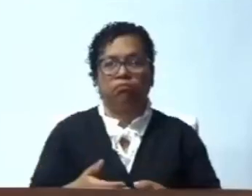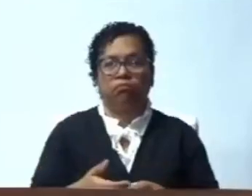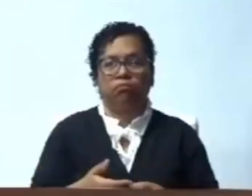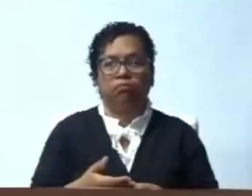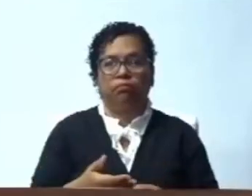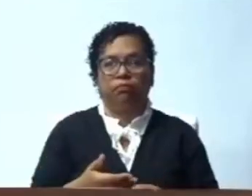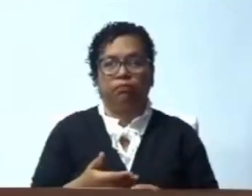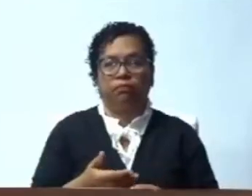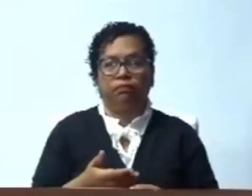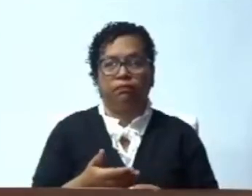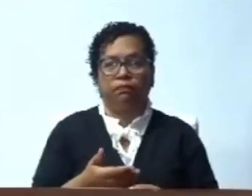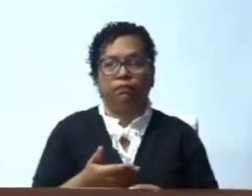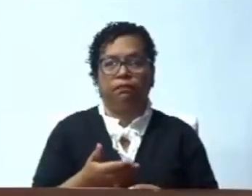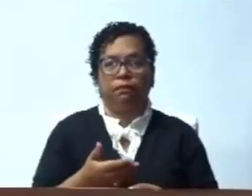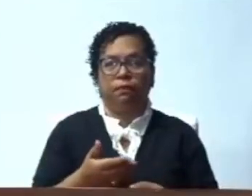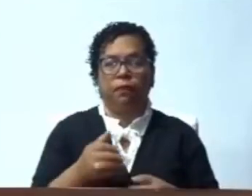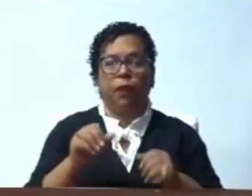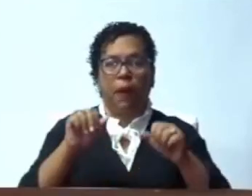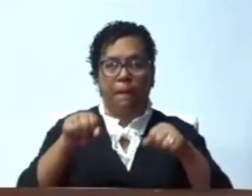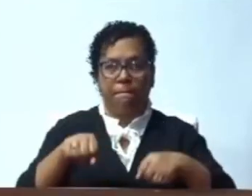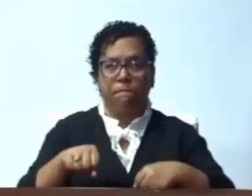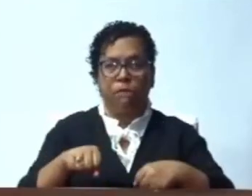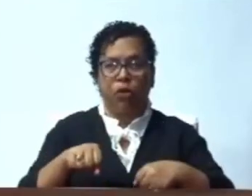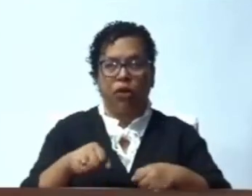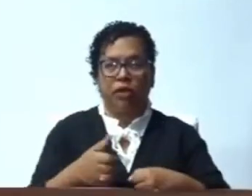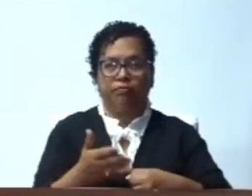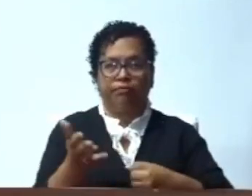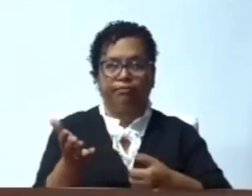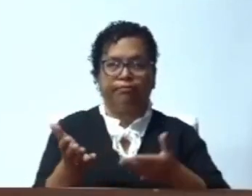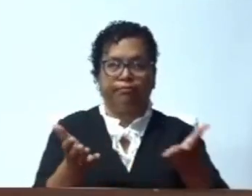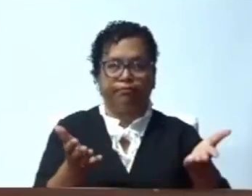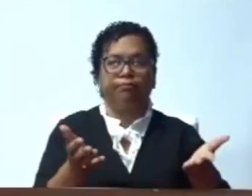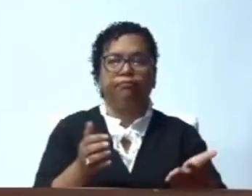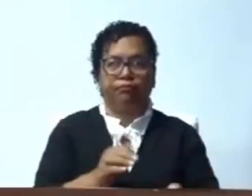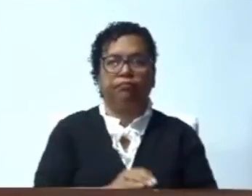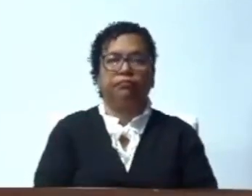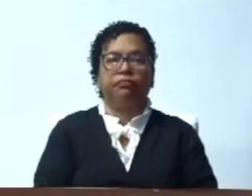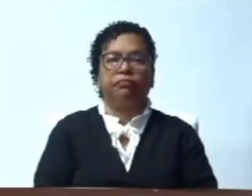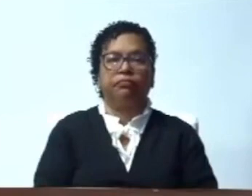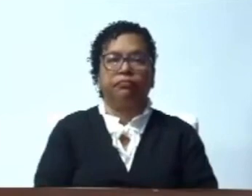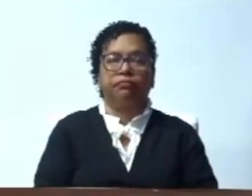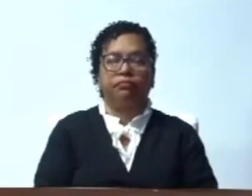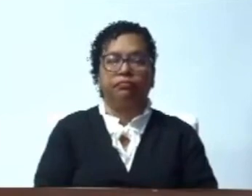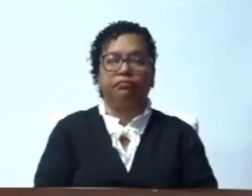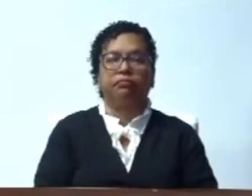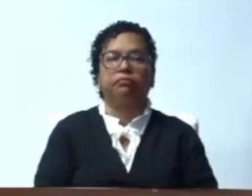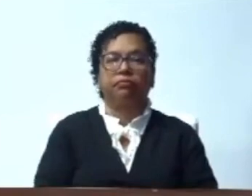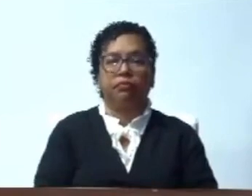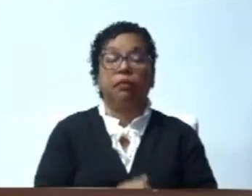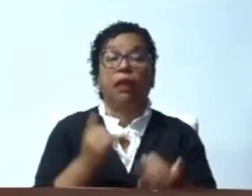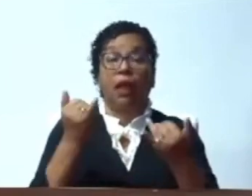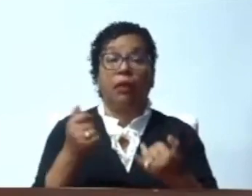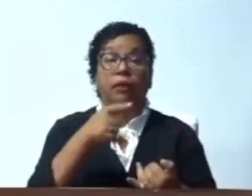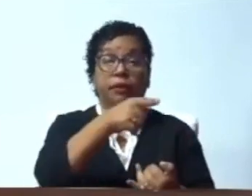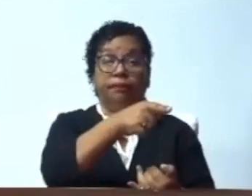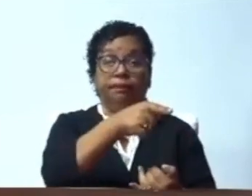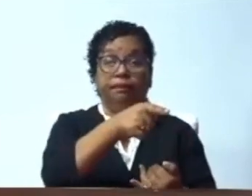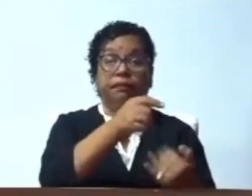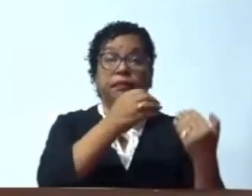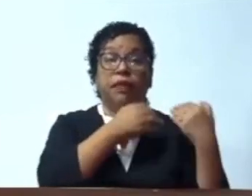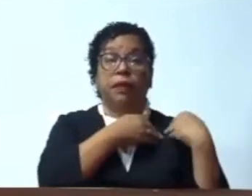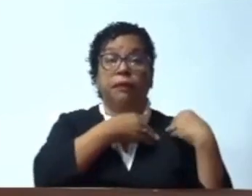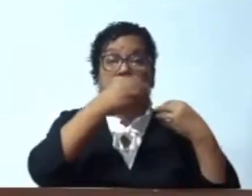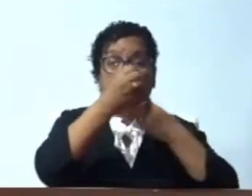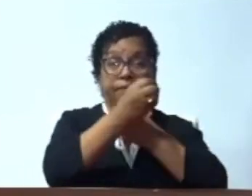turno previo al honorable diputado Juan Julio Campos Vocero del partido de la Liberación Dominicana